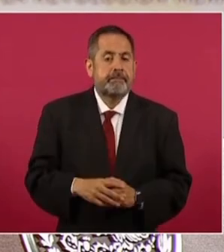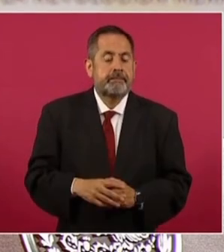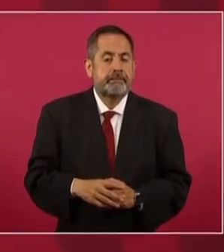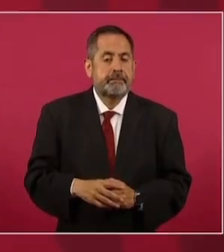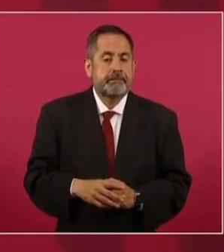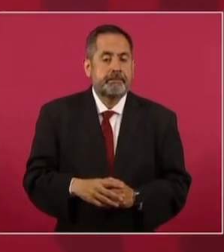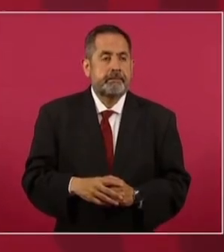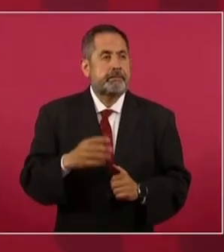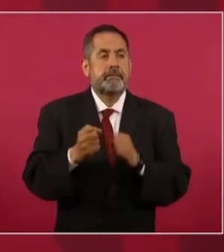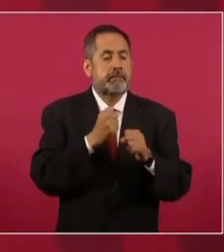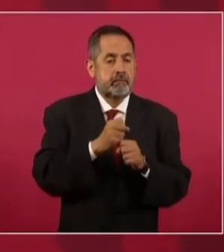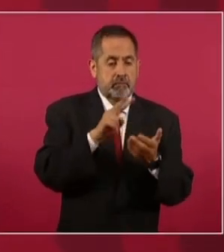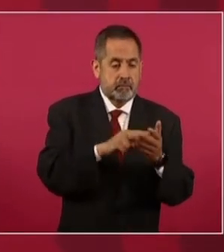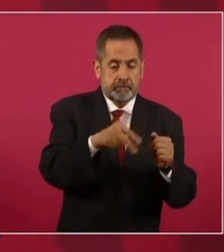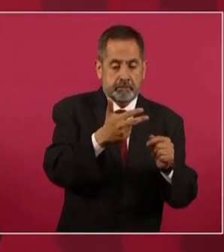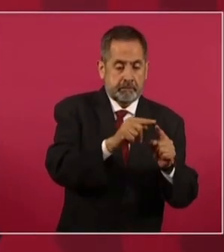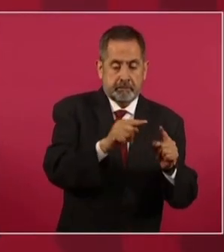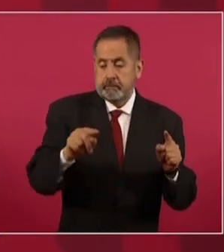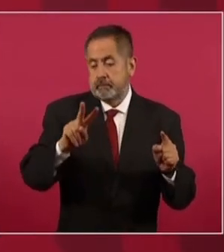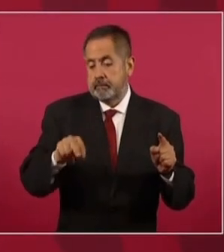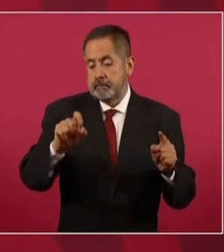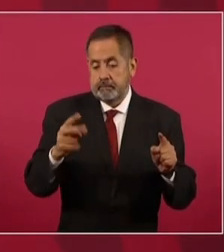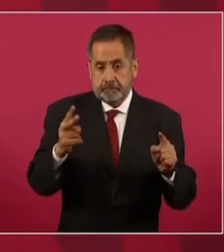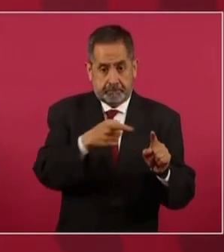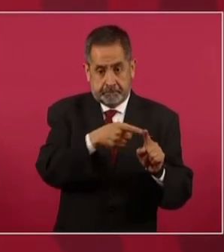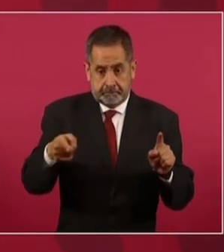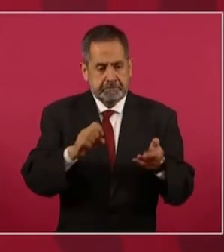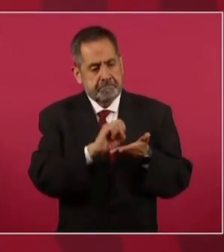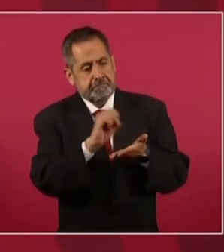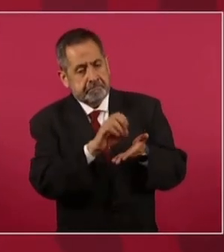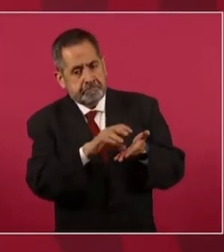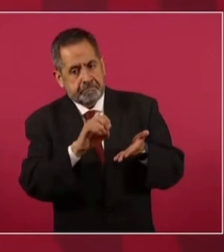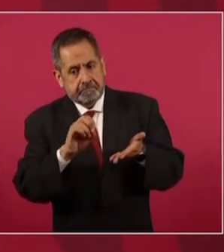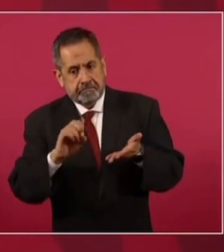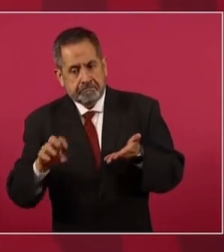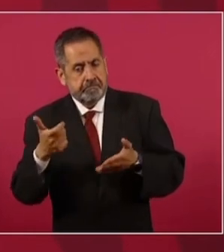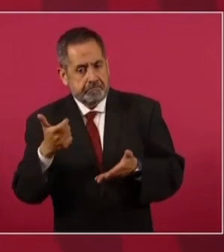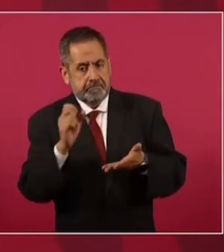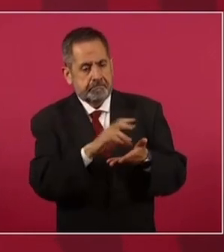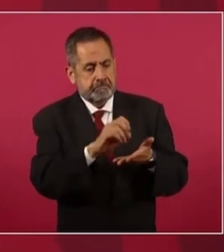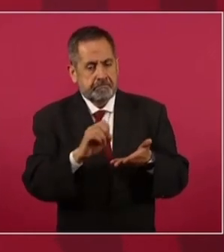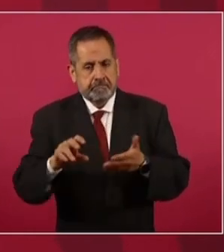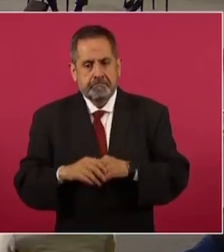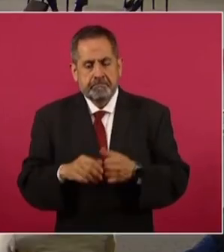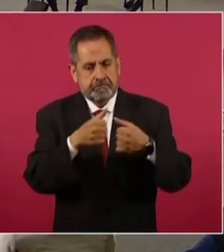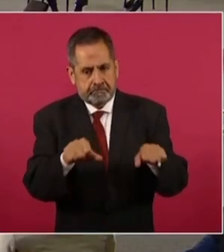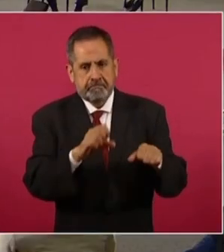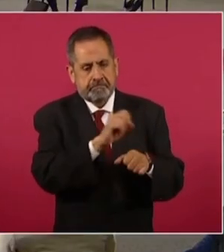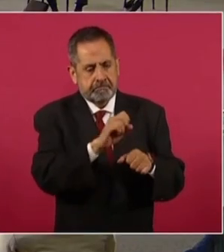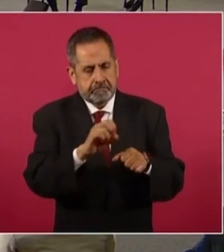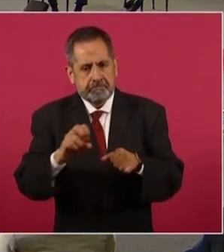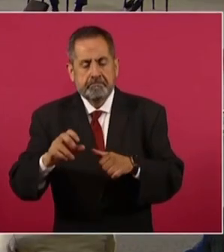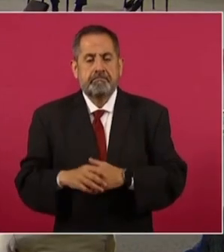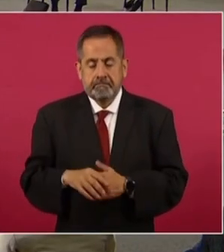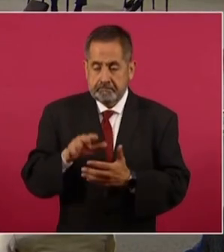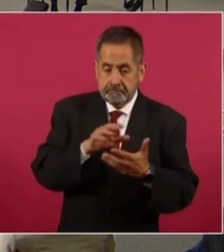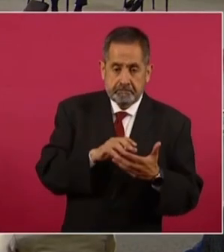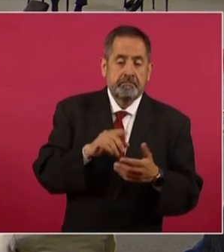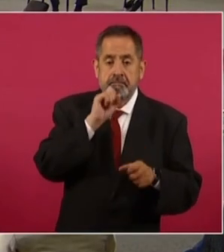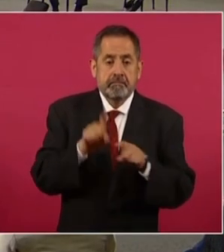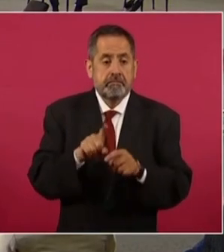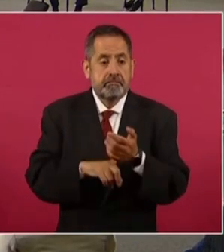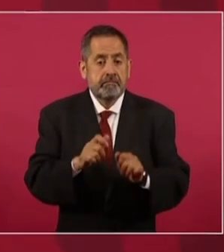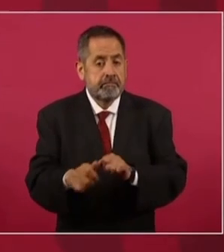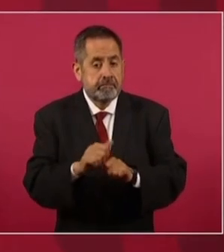47.523.677.17 pesos. Entre el año 2013 y el año 2022, de los depósitos se destaca la recepción de recursos en efectivo